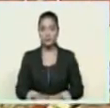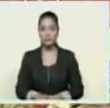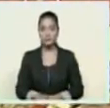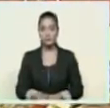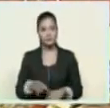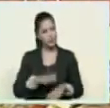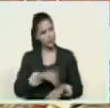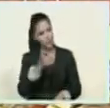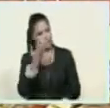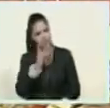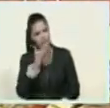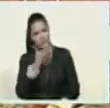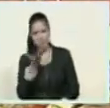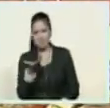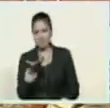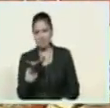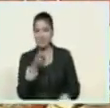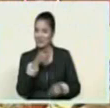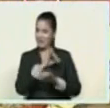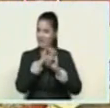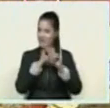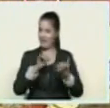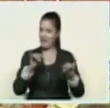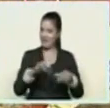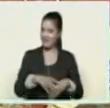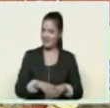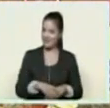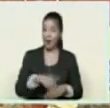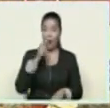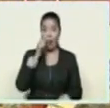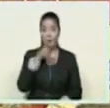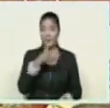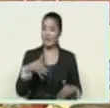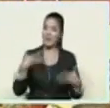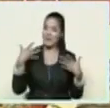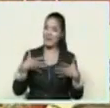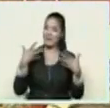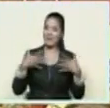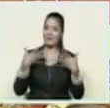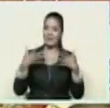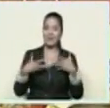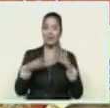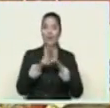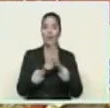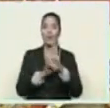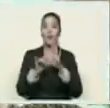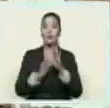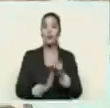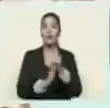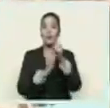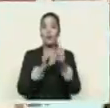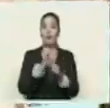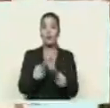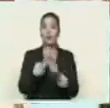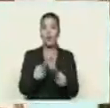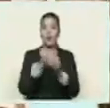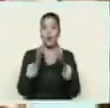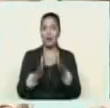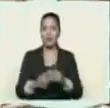fue tu terreno está feliz y contento constituyentes líderes